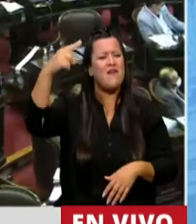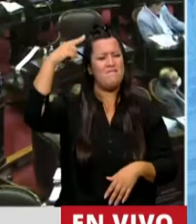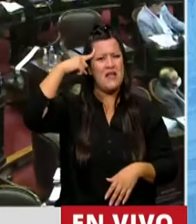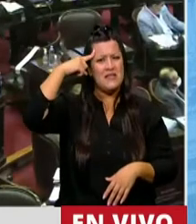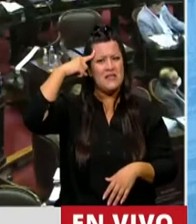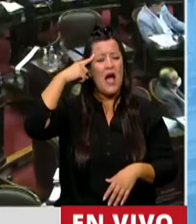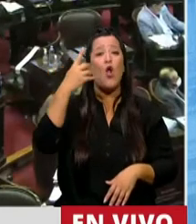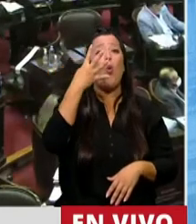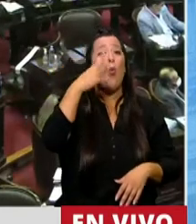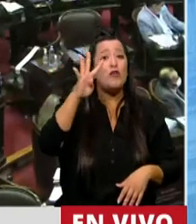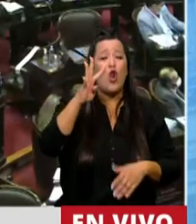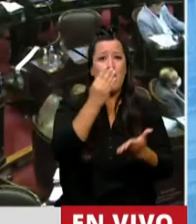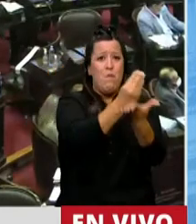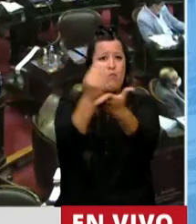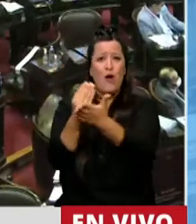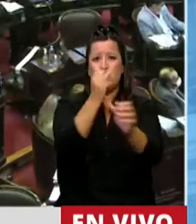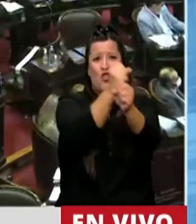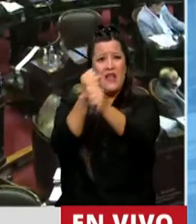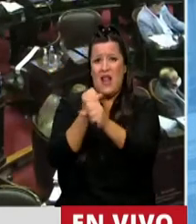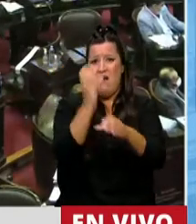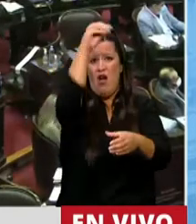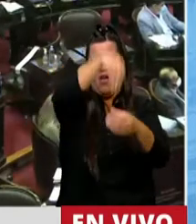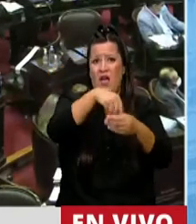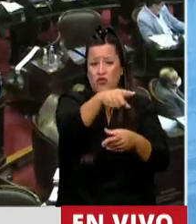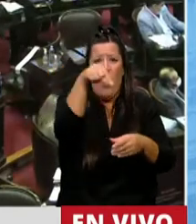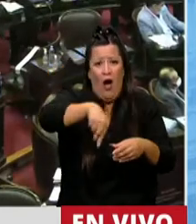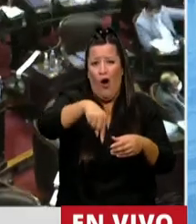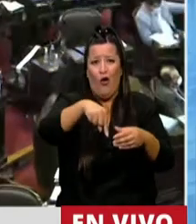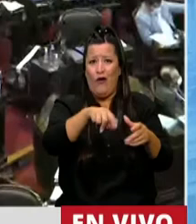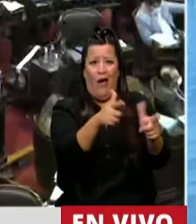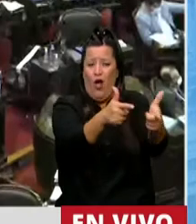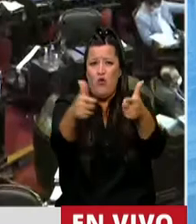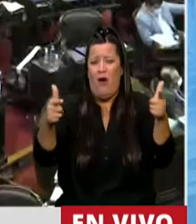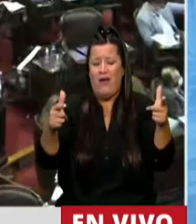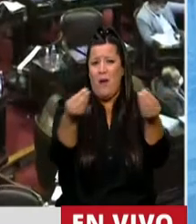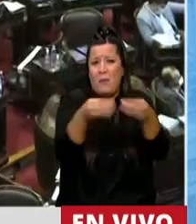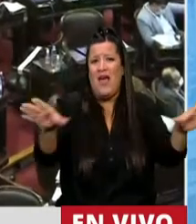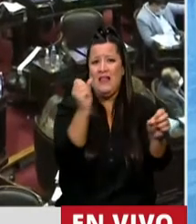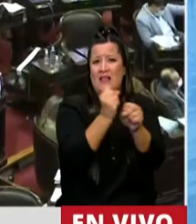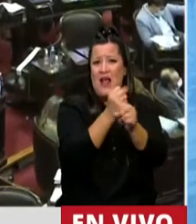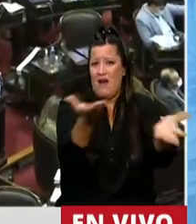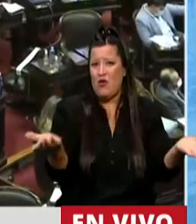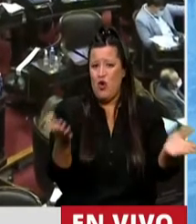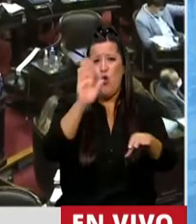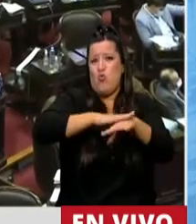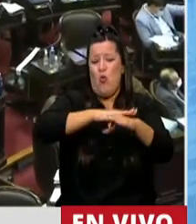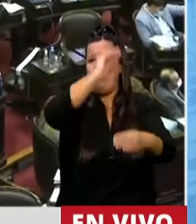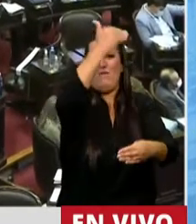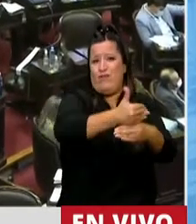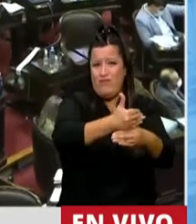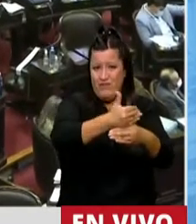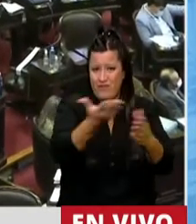de 4.000 puestos en forma directa que están dejando fuera del mercado laboral. Al